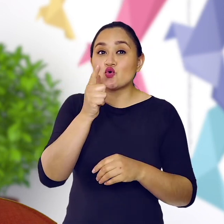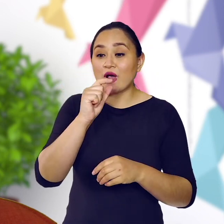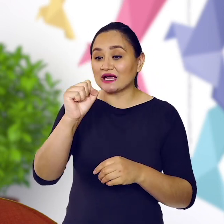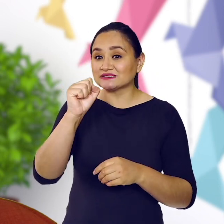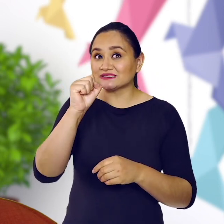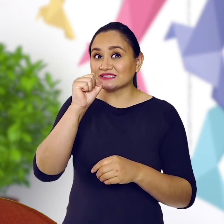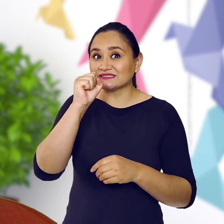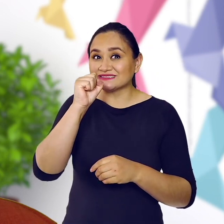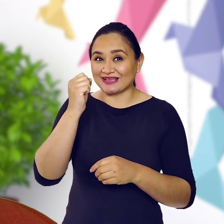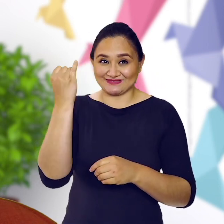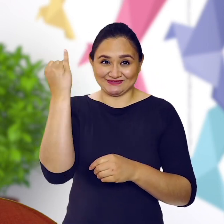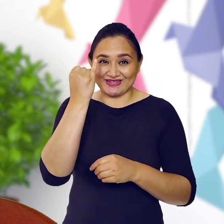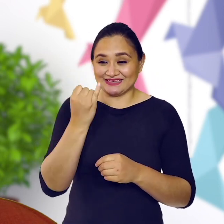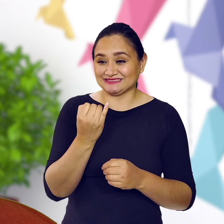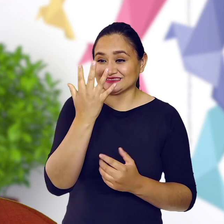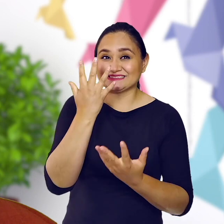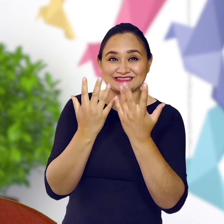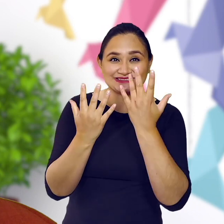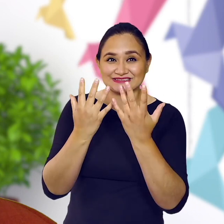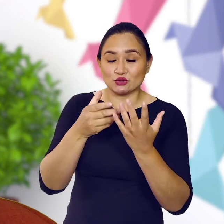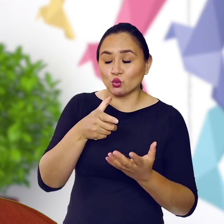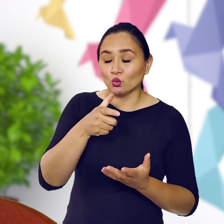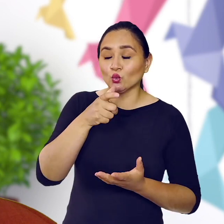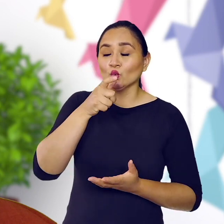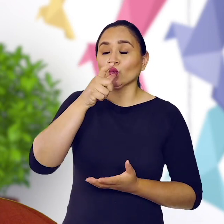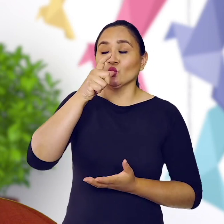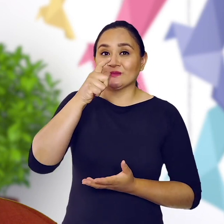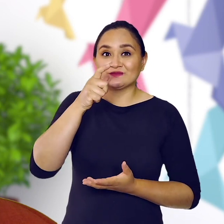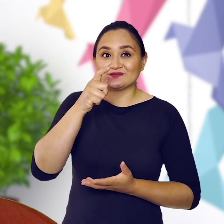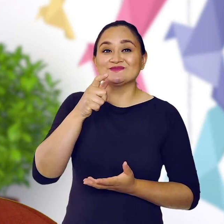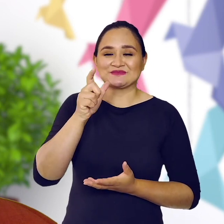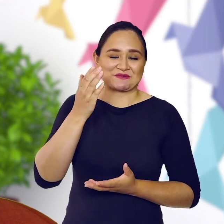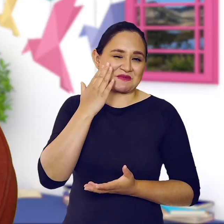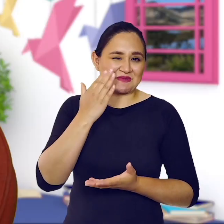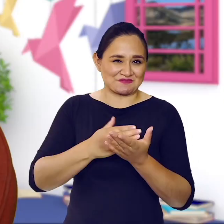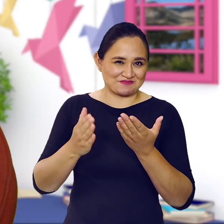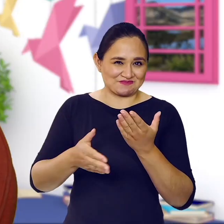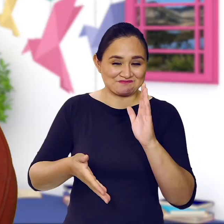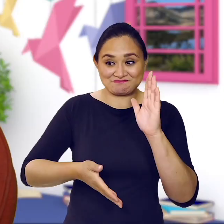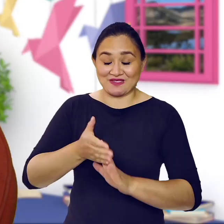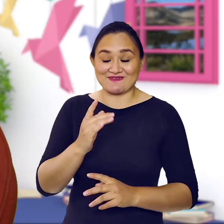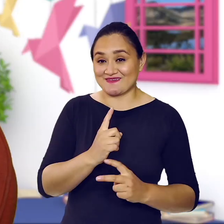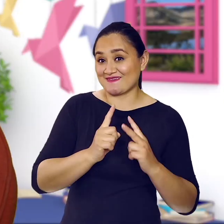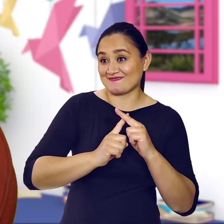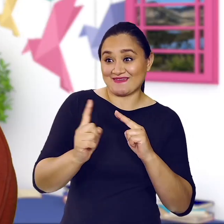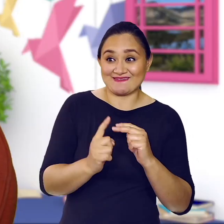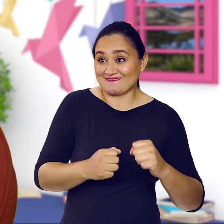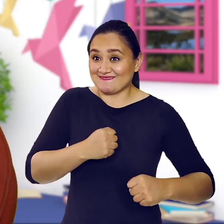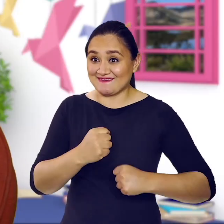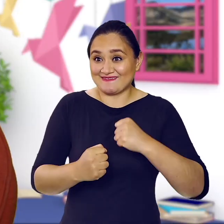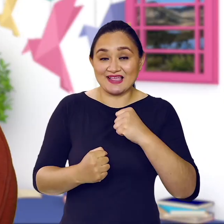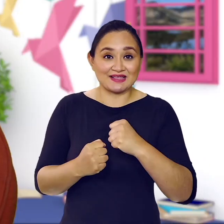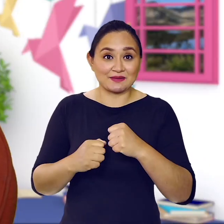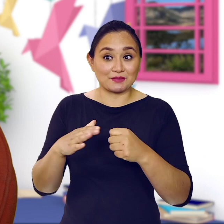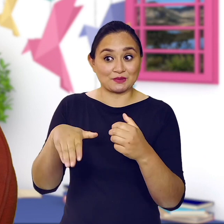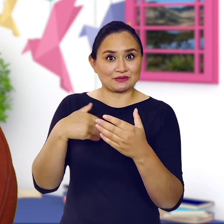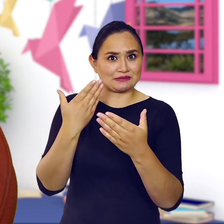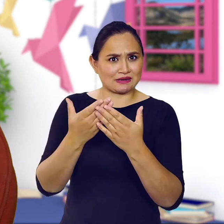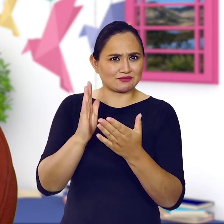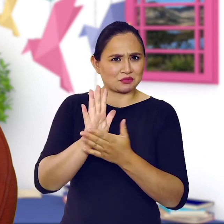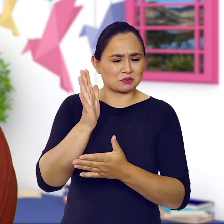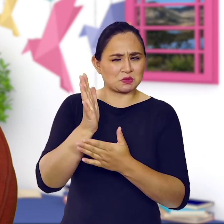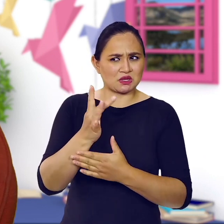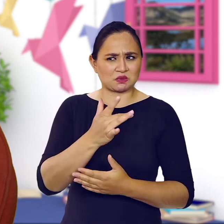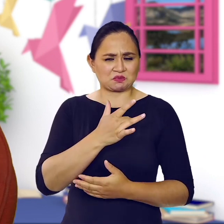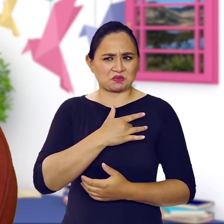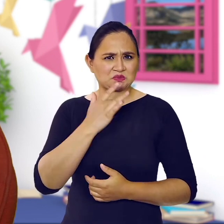de zanahoria con heno que su mamá le había preparado y salió emocionado. Pero al llegar a la escuela se sintió muy